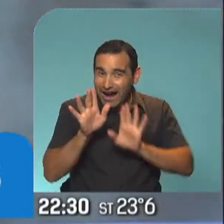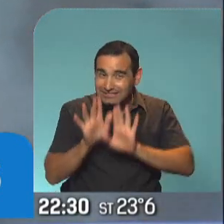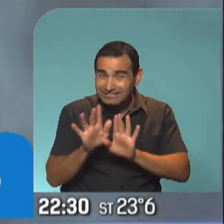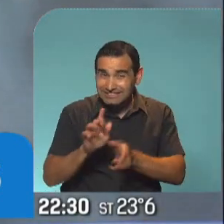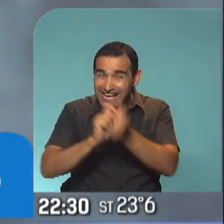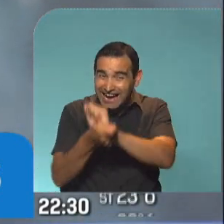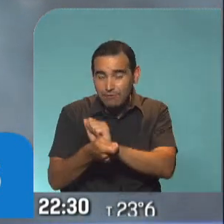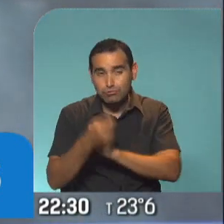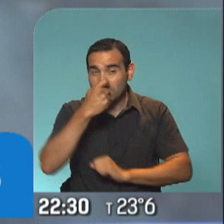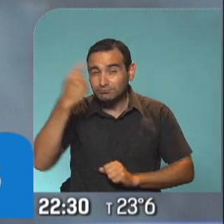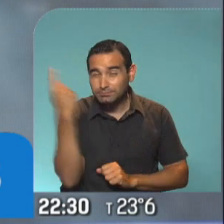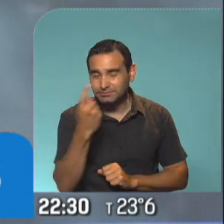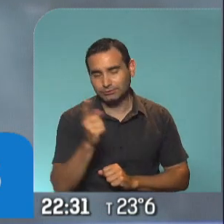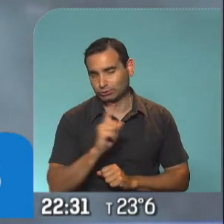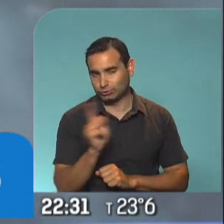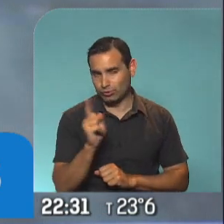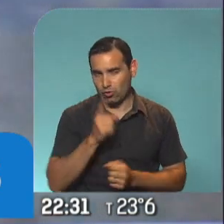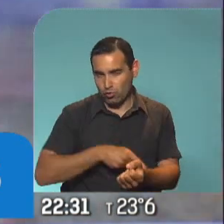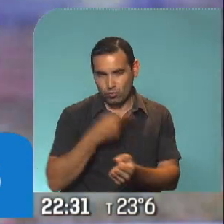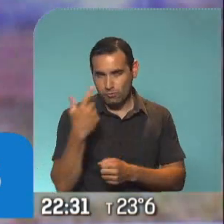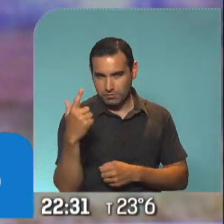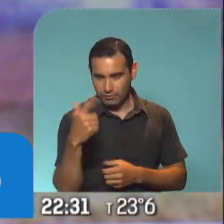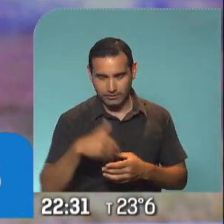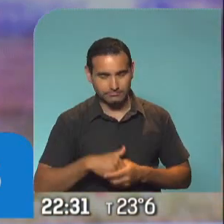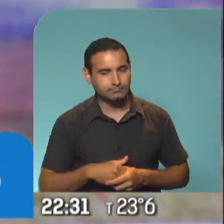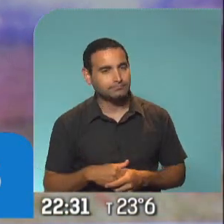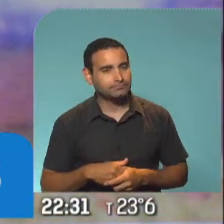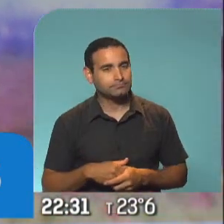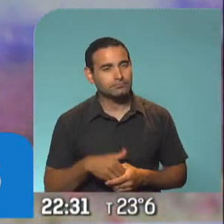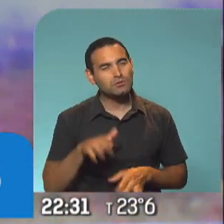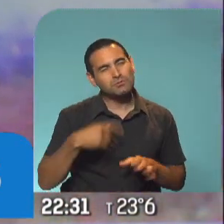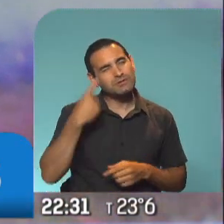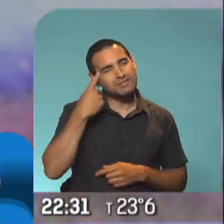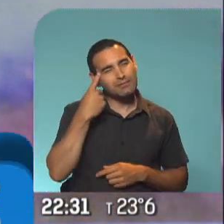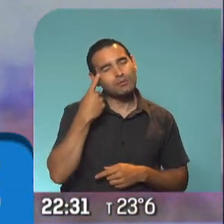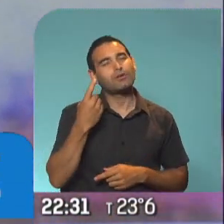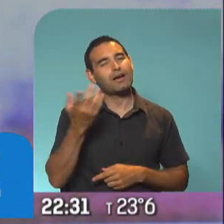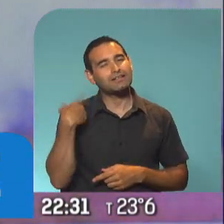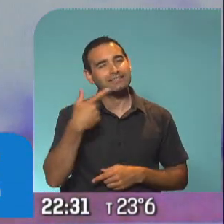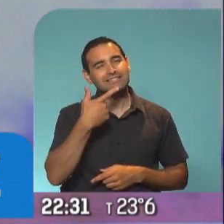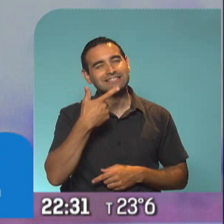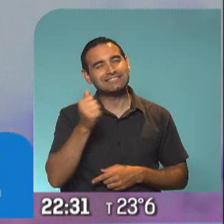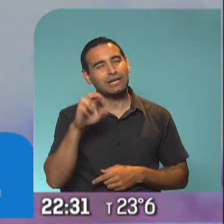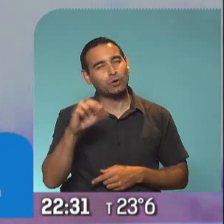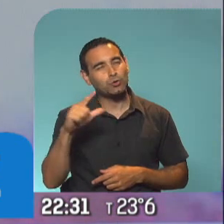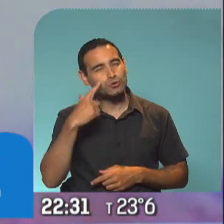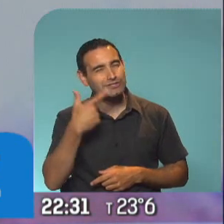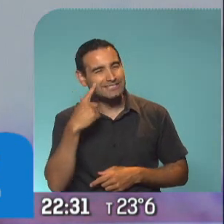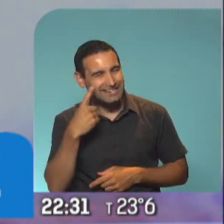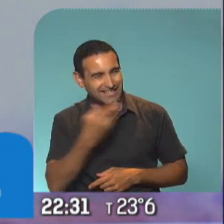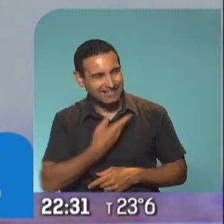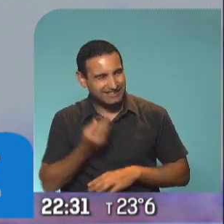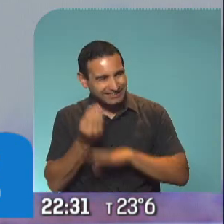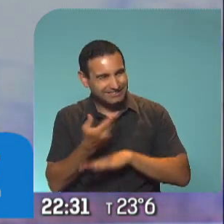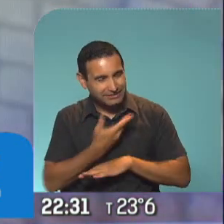esta rapidez, esta velocidad y esta radicalidad, ¿no? Uno por ahí piensa en los años de Sarkozy como años también de